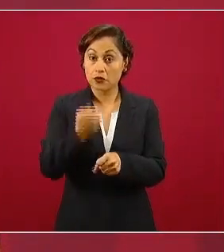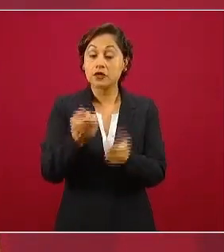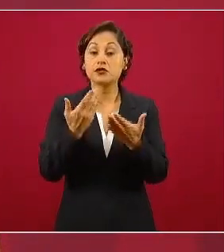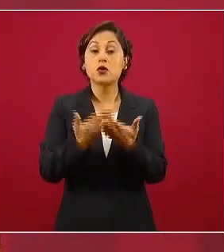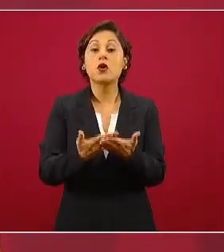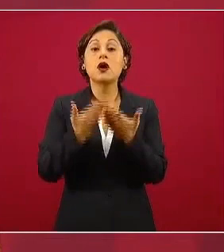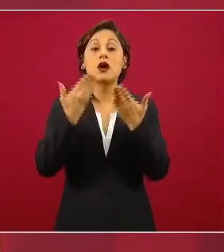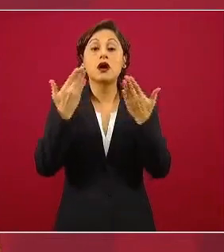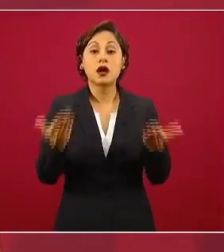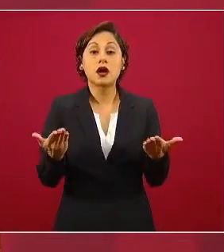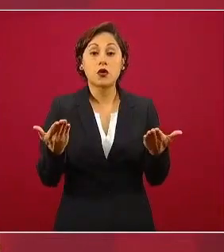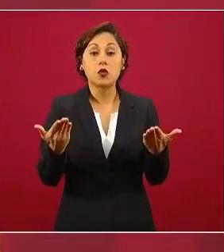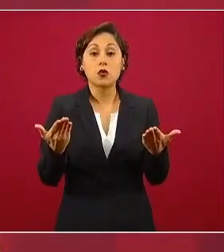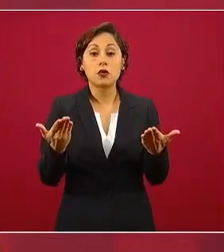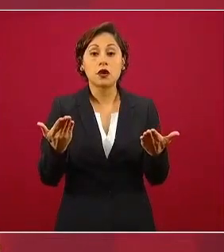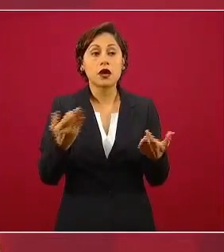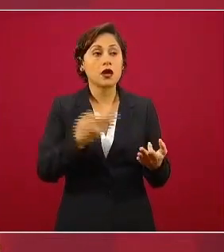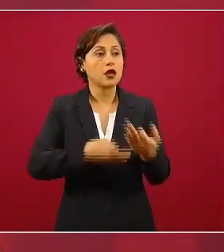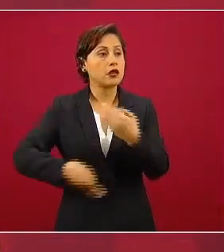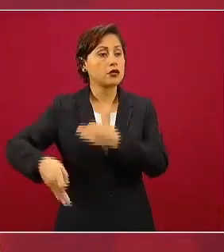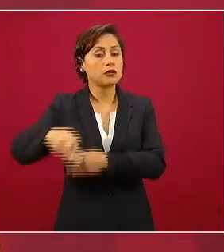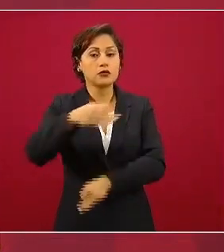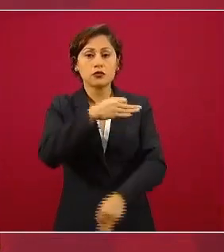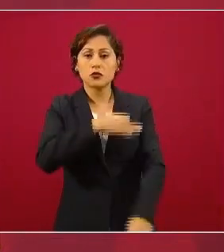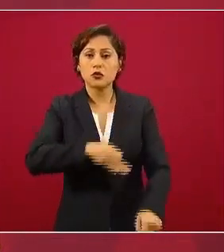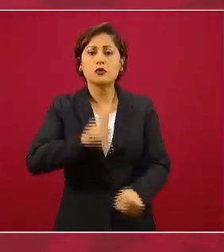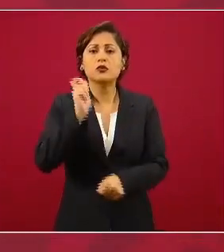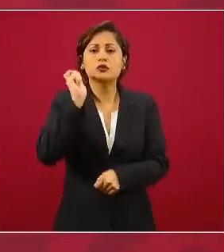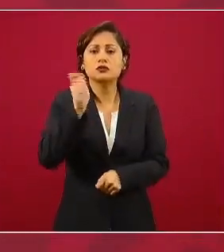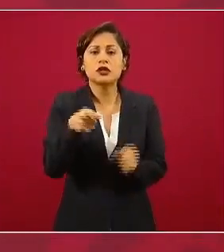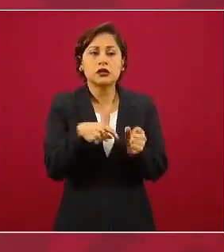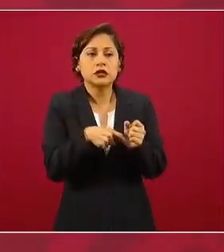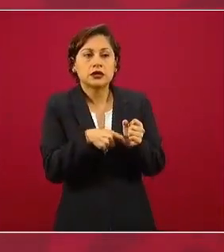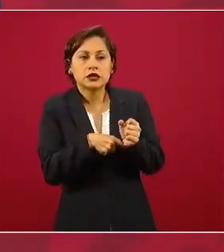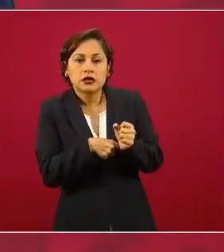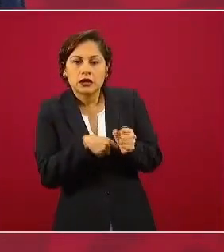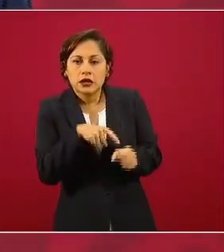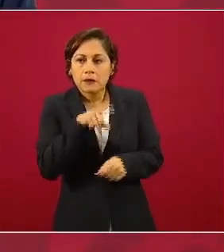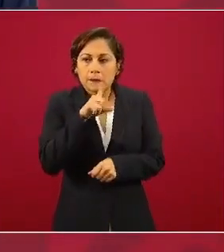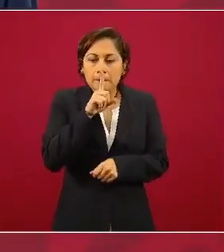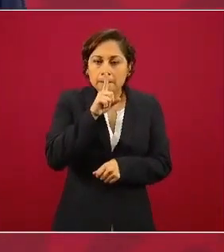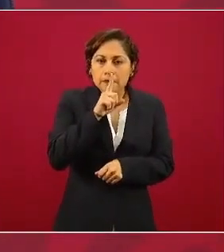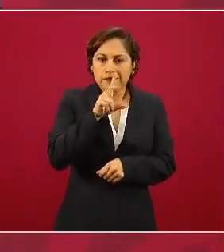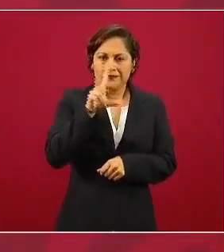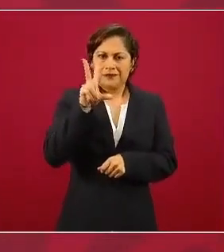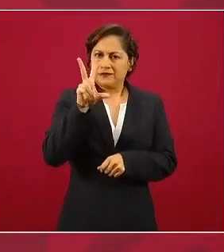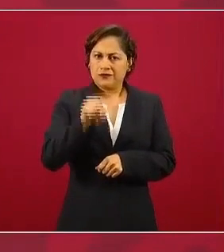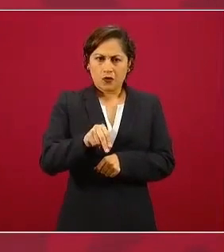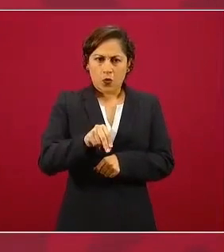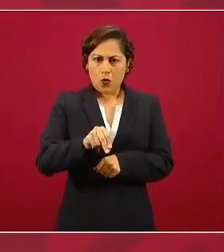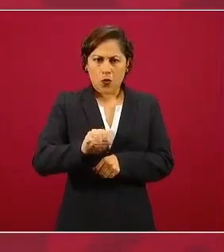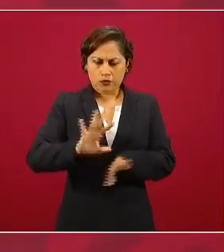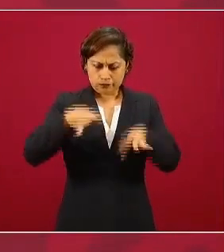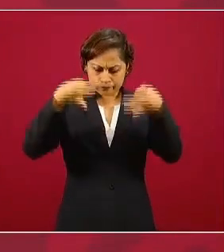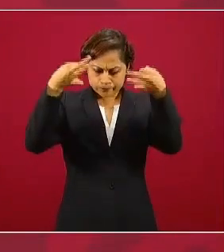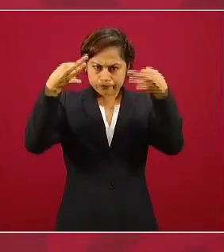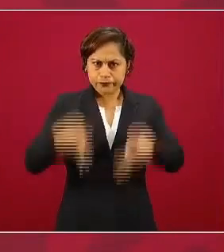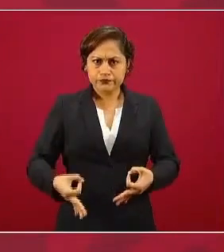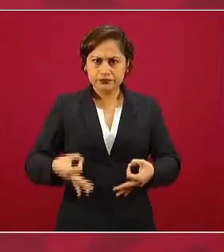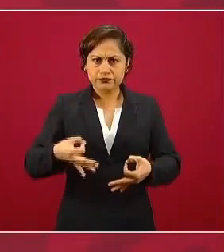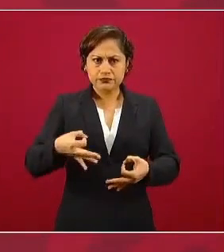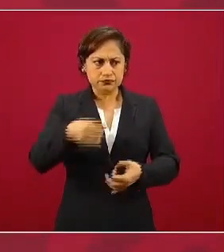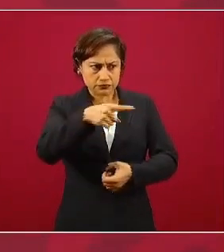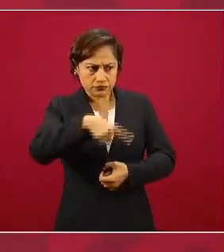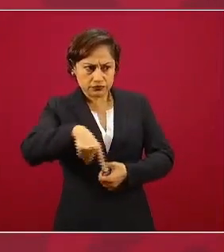nos escondamos, es legítimo ser opositor